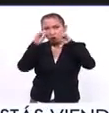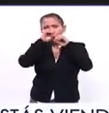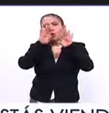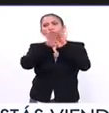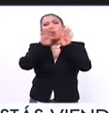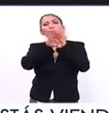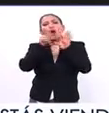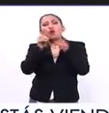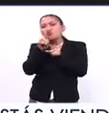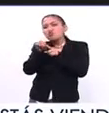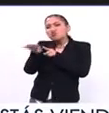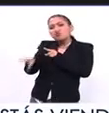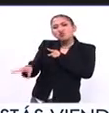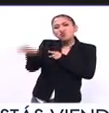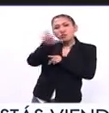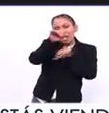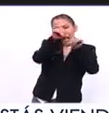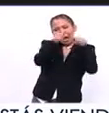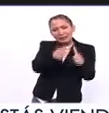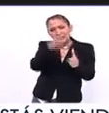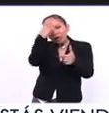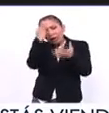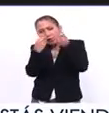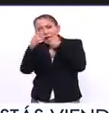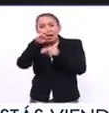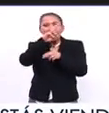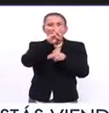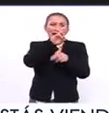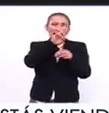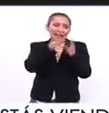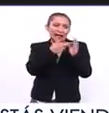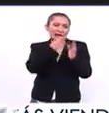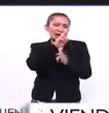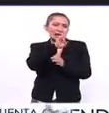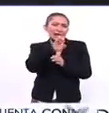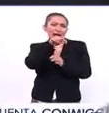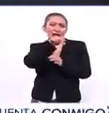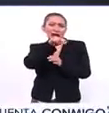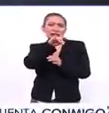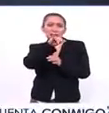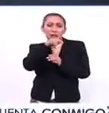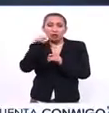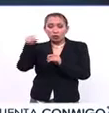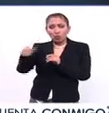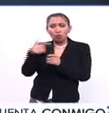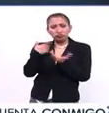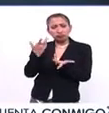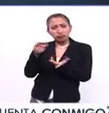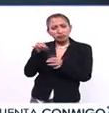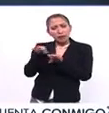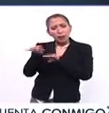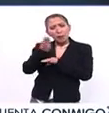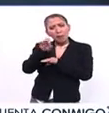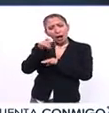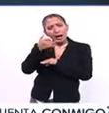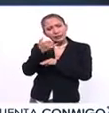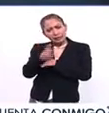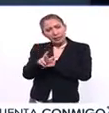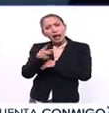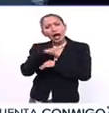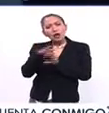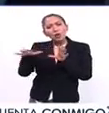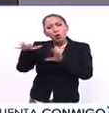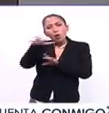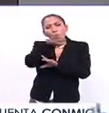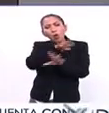toda la influencia que tuvo de artistas desde el Renacimiento, como que fue muy libre en el trabajo de Bayer, pero sí permanece la